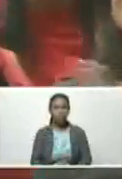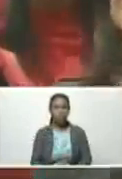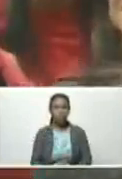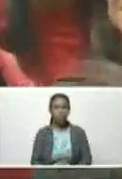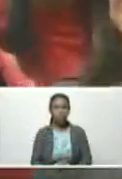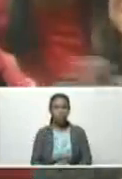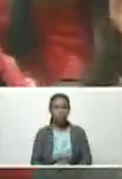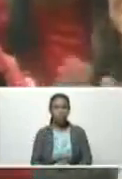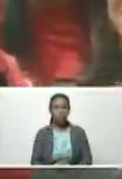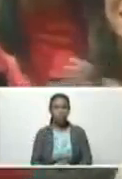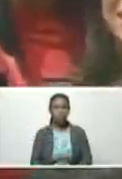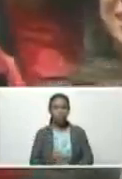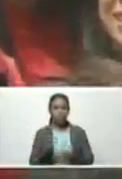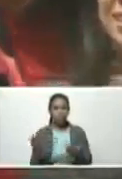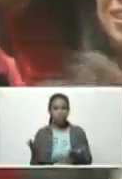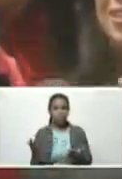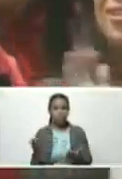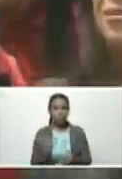Y